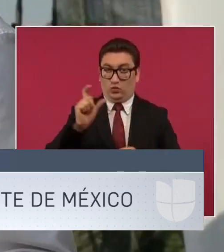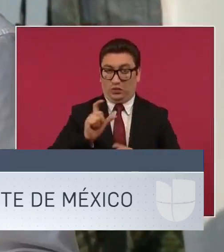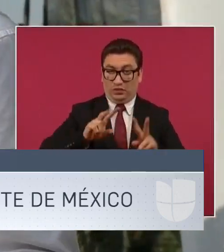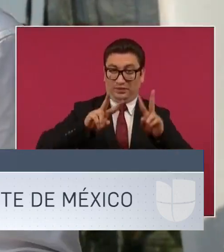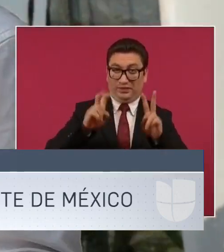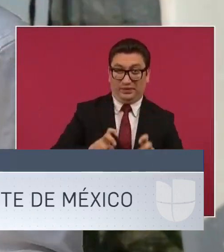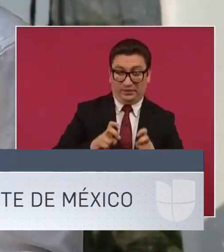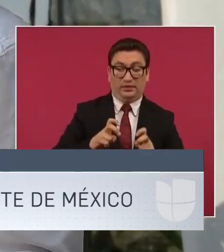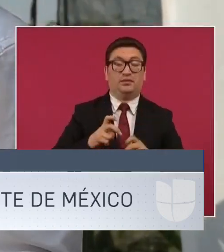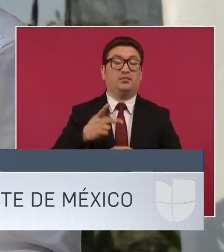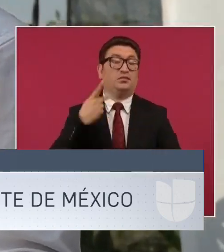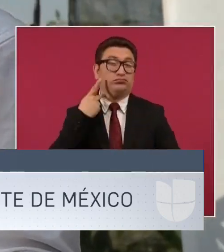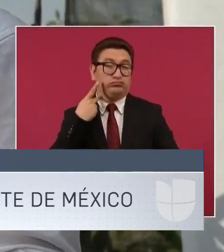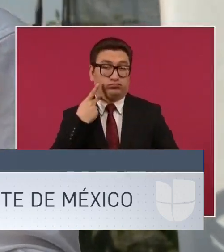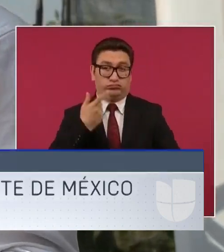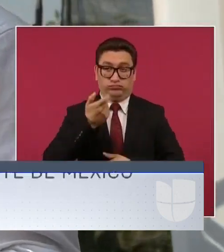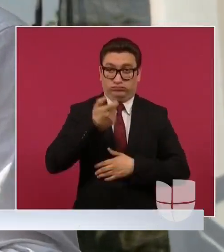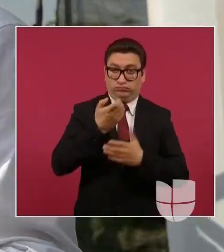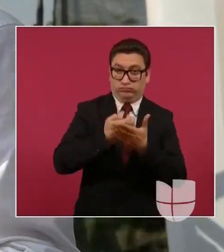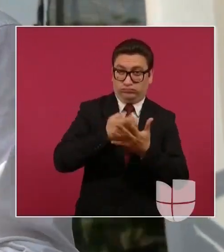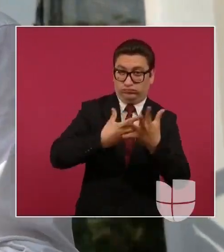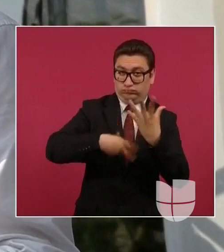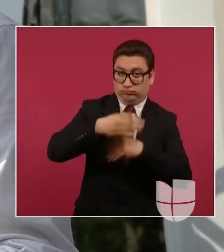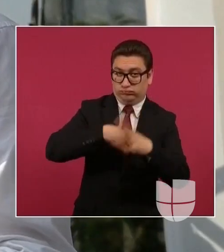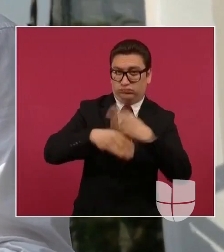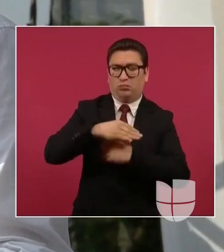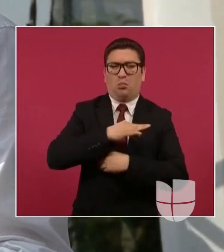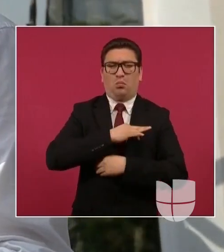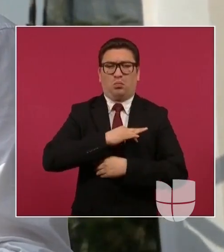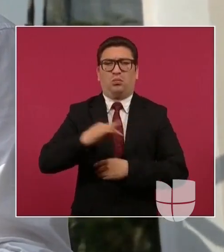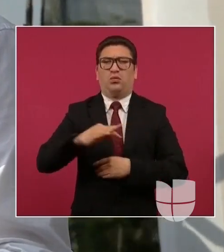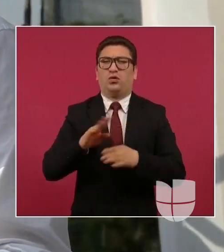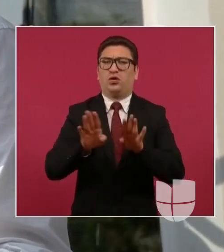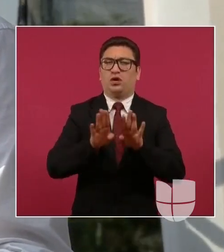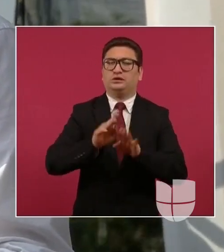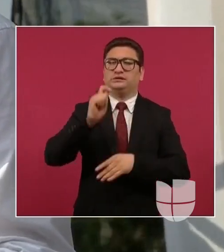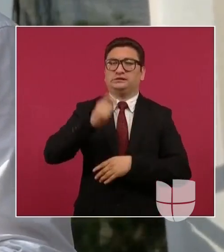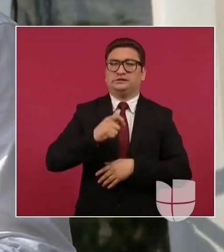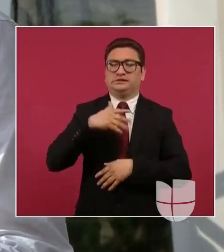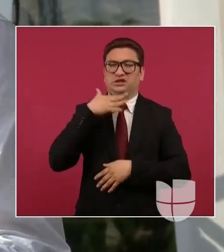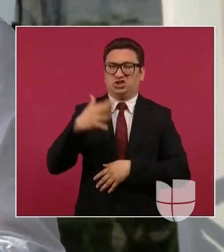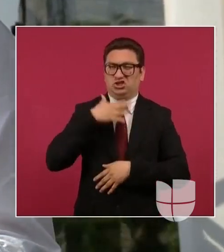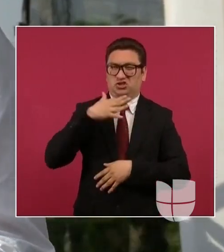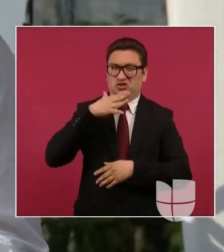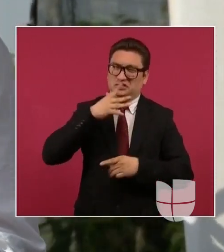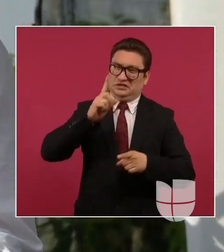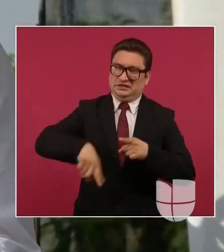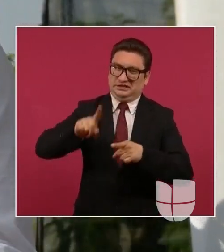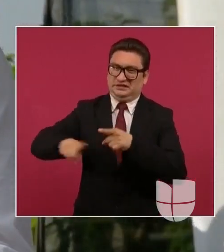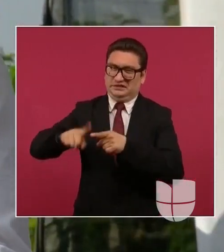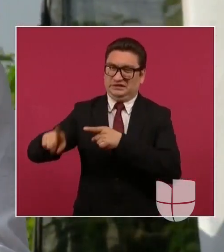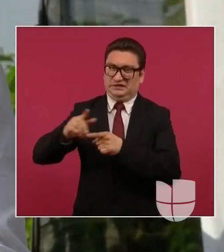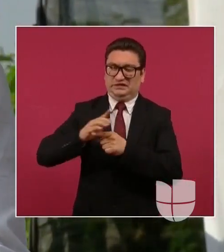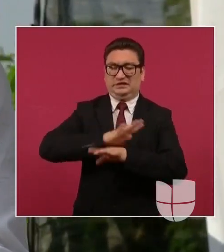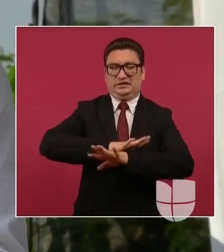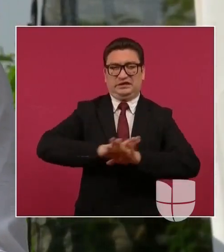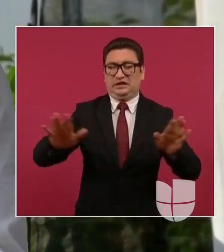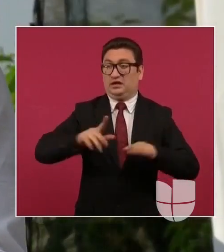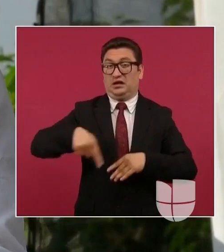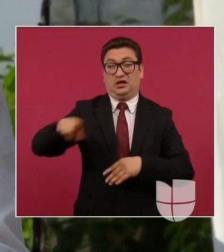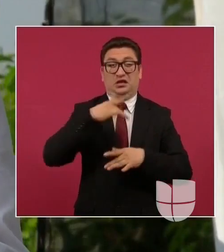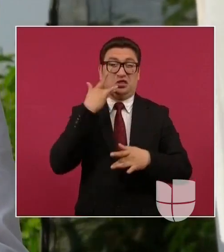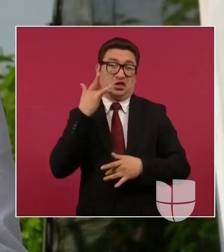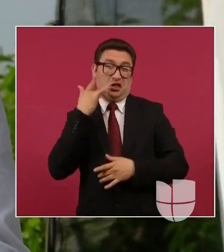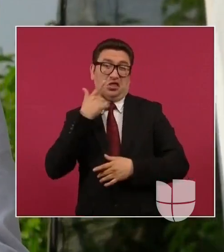funciona la fórmula de desterrar la corrupción y de acabar con los lujos y